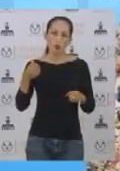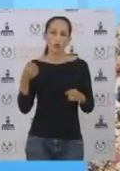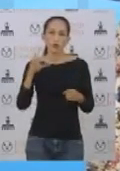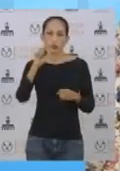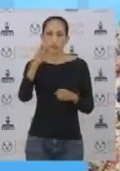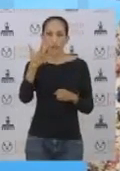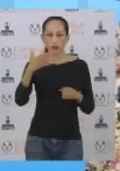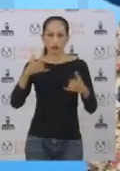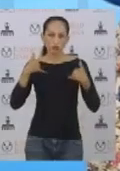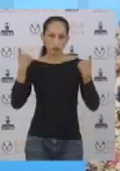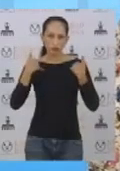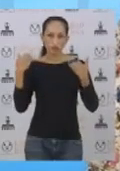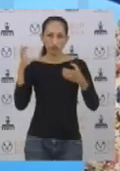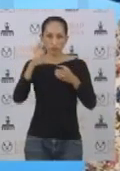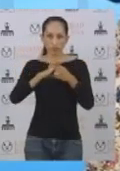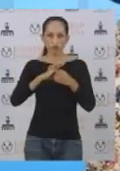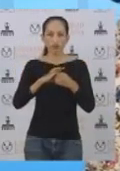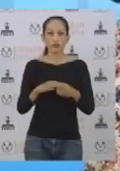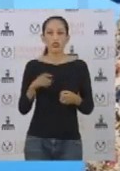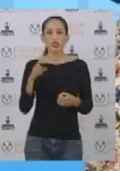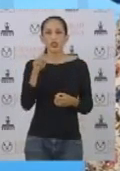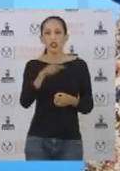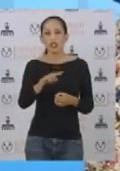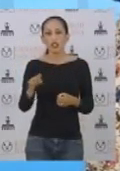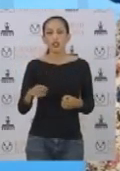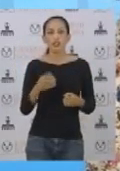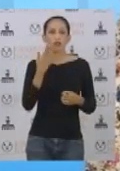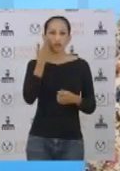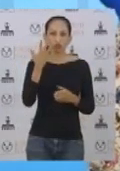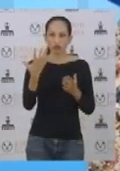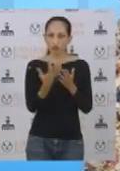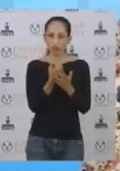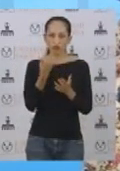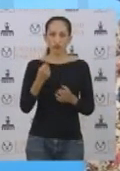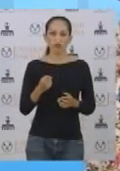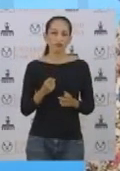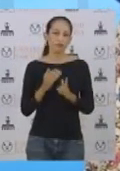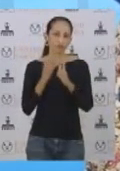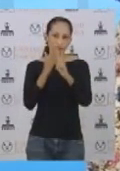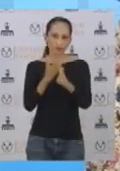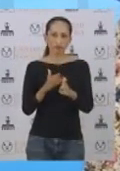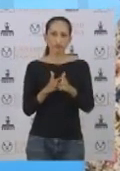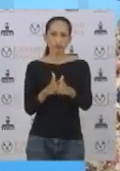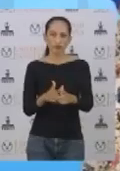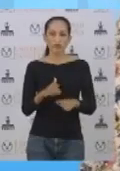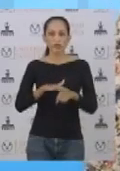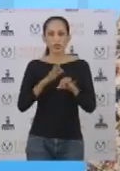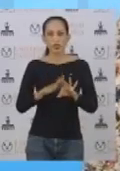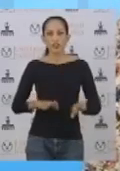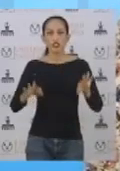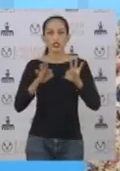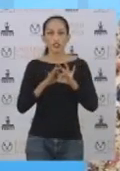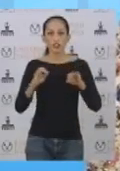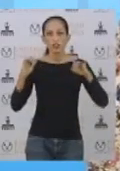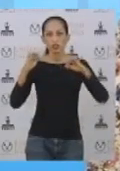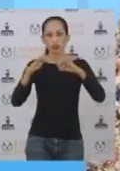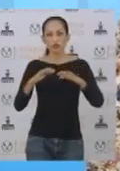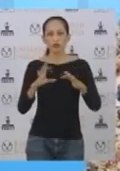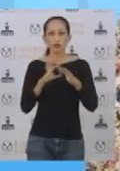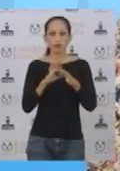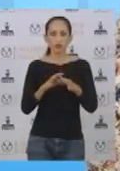vez al equipo naranja. El objetivo de este equipo, pues, es ser protagonista, por supuesto, y lo principal es nutrir al cuadro de